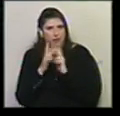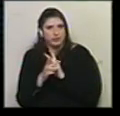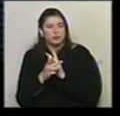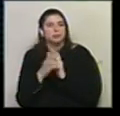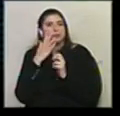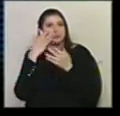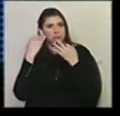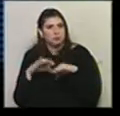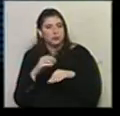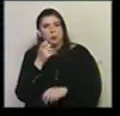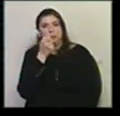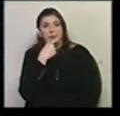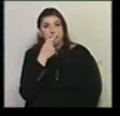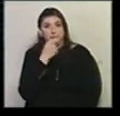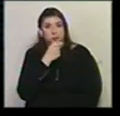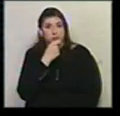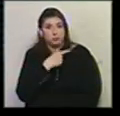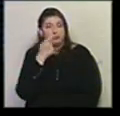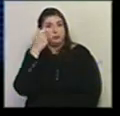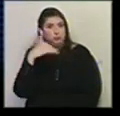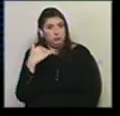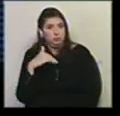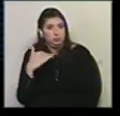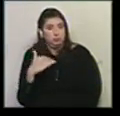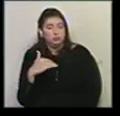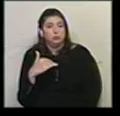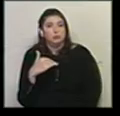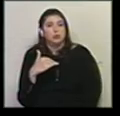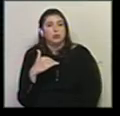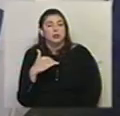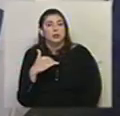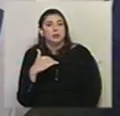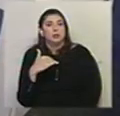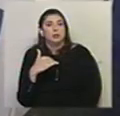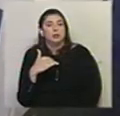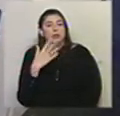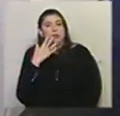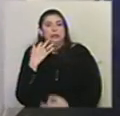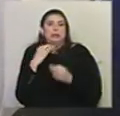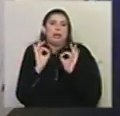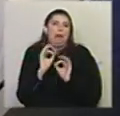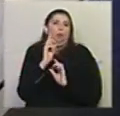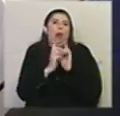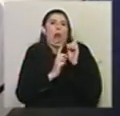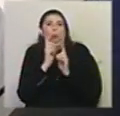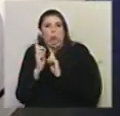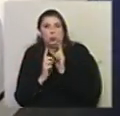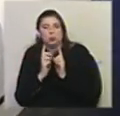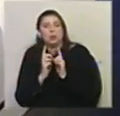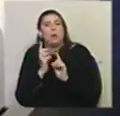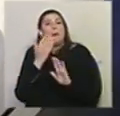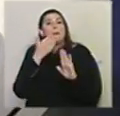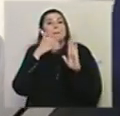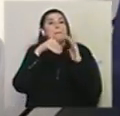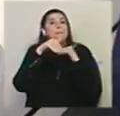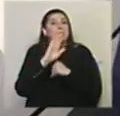concretamente con los medicamentos de alto precio, y salvo algunas excepciones, la mayoría de ellos y de lo